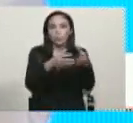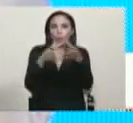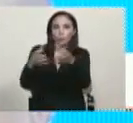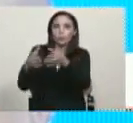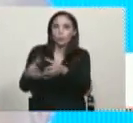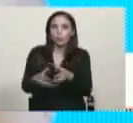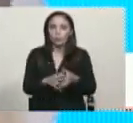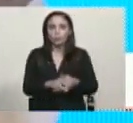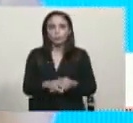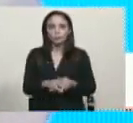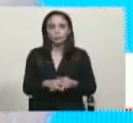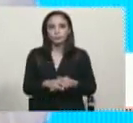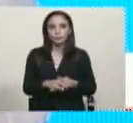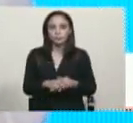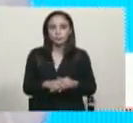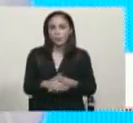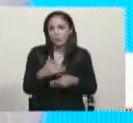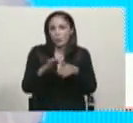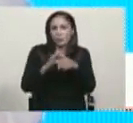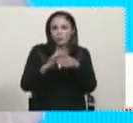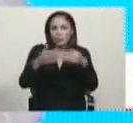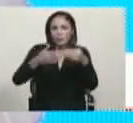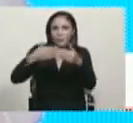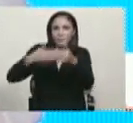ceder, a dejar de funcionar.